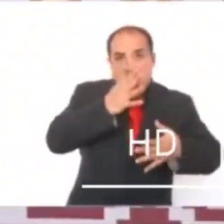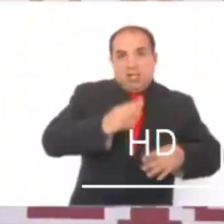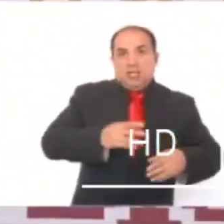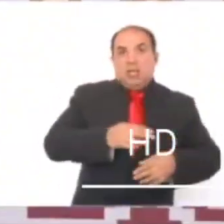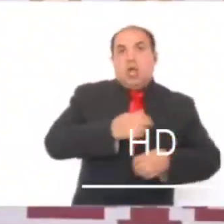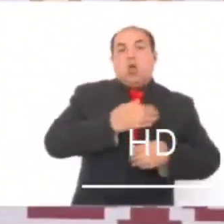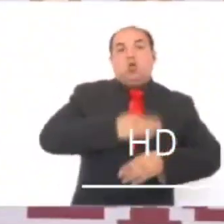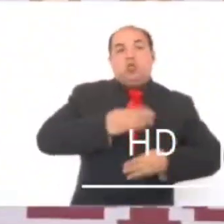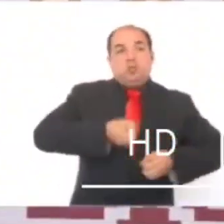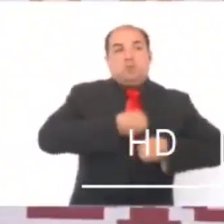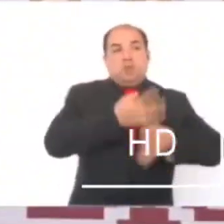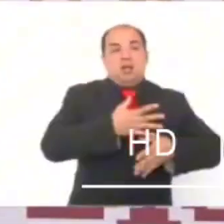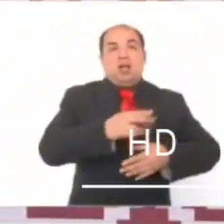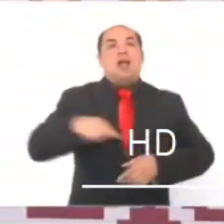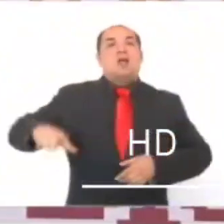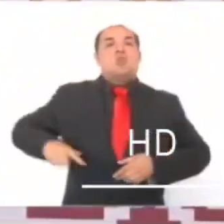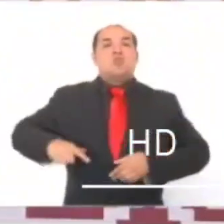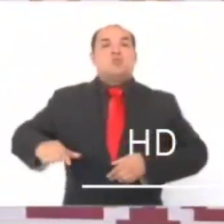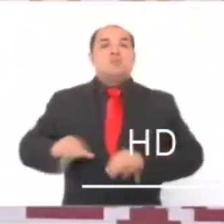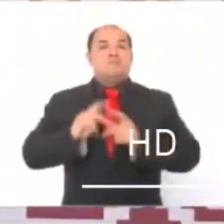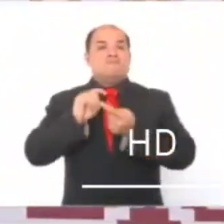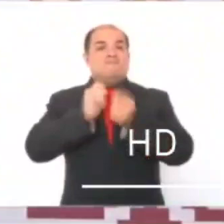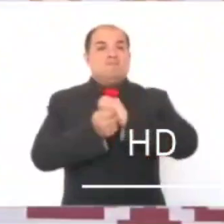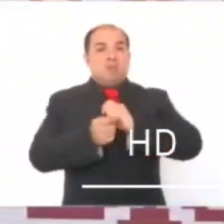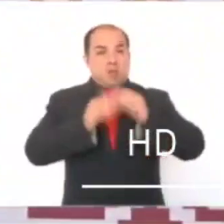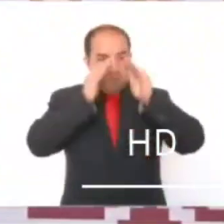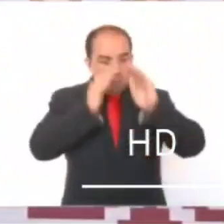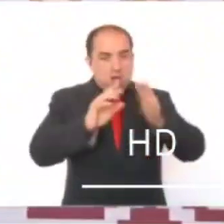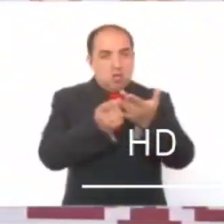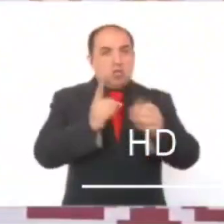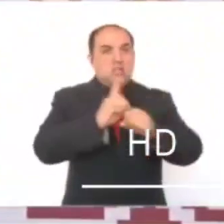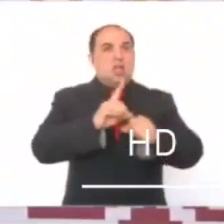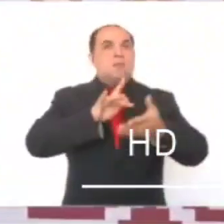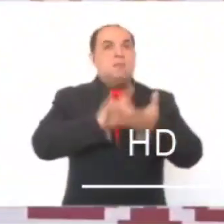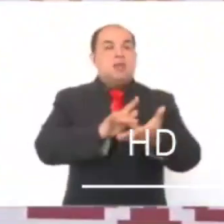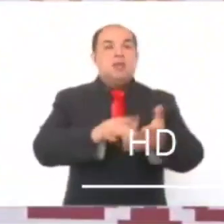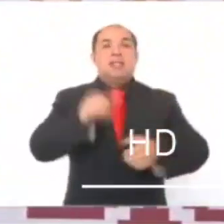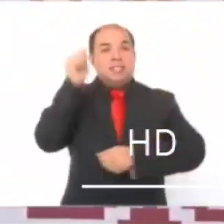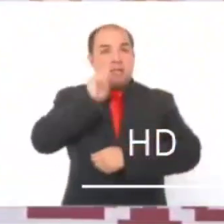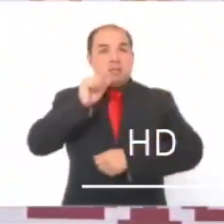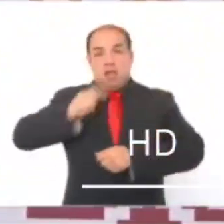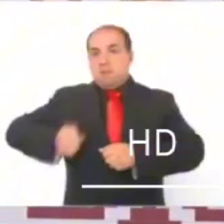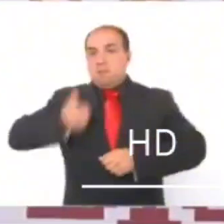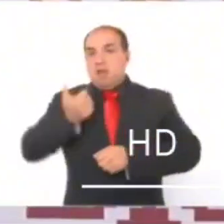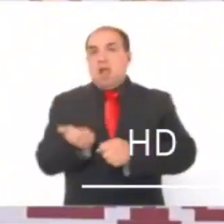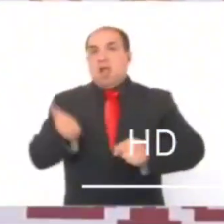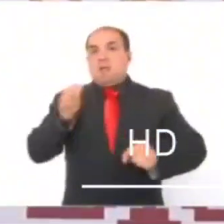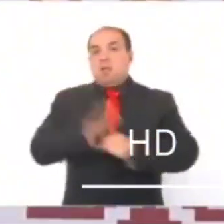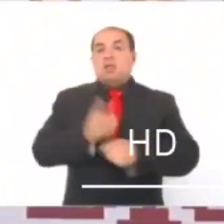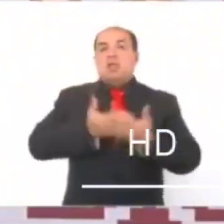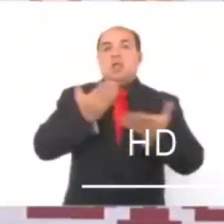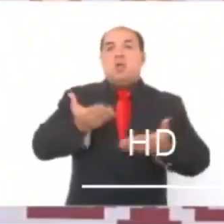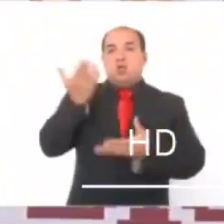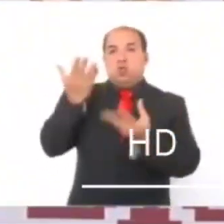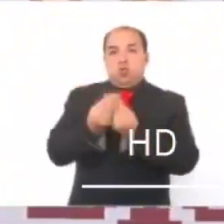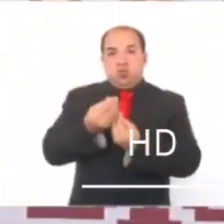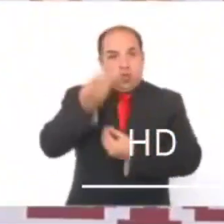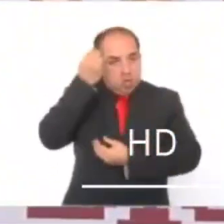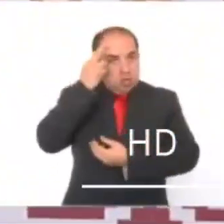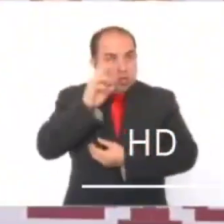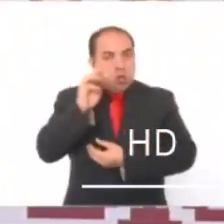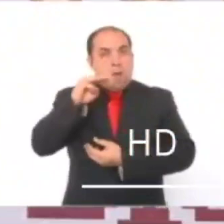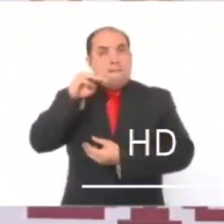transformación con acento social, siempre desde el inicio de esta administración y ahora con el doctor Martí Batres,